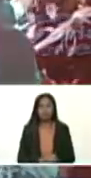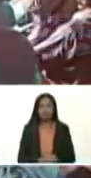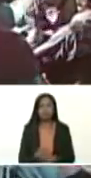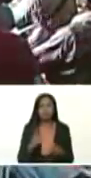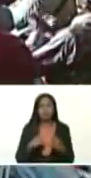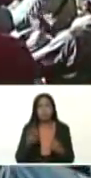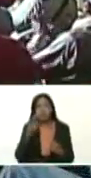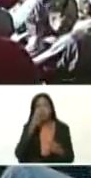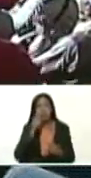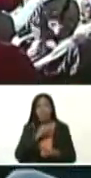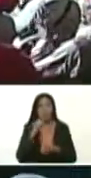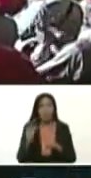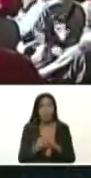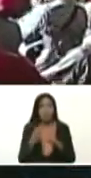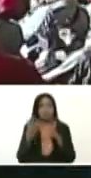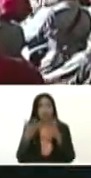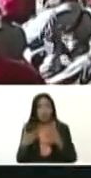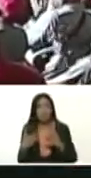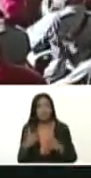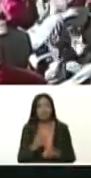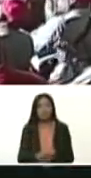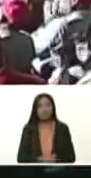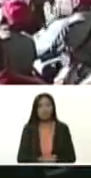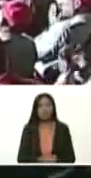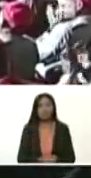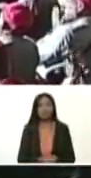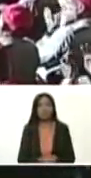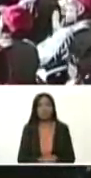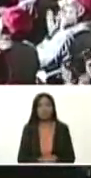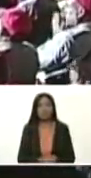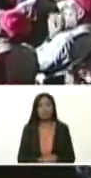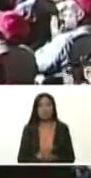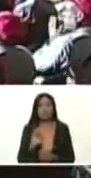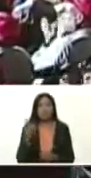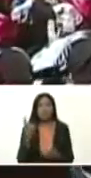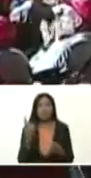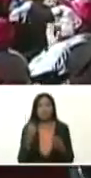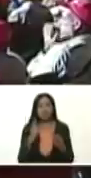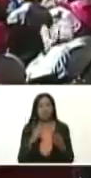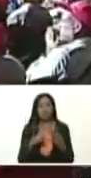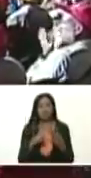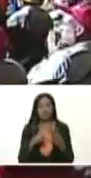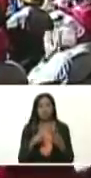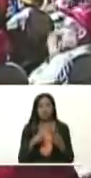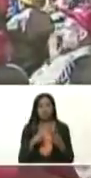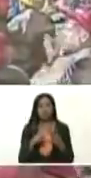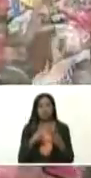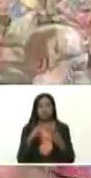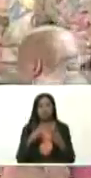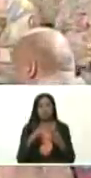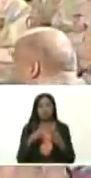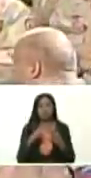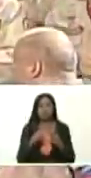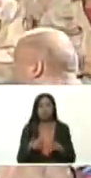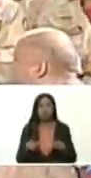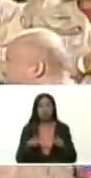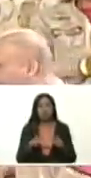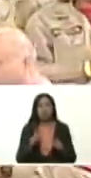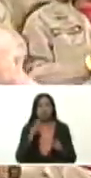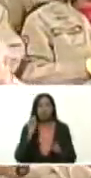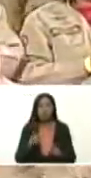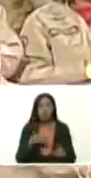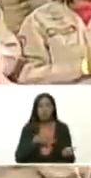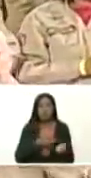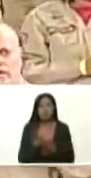Seguridad absoluta de las empresas. Primero. Y en segundo lugar, nos debe